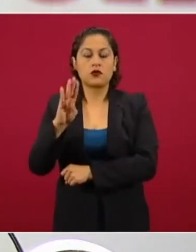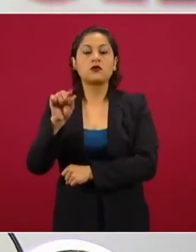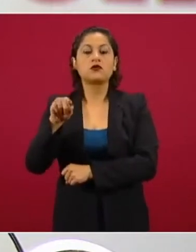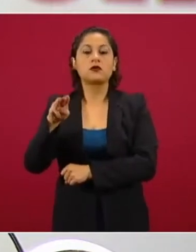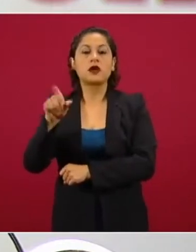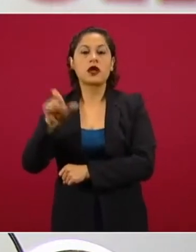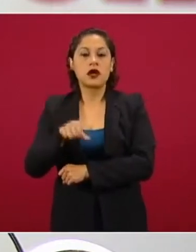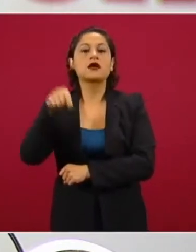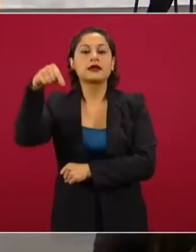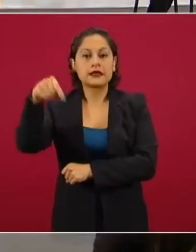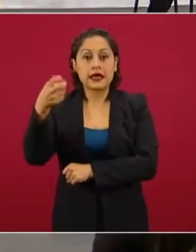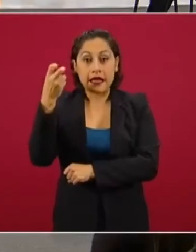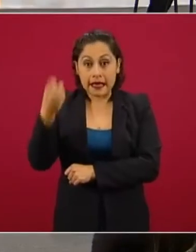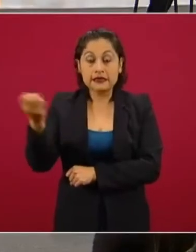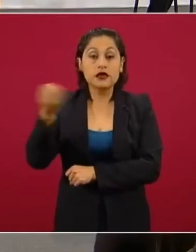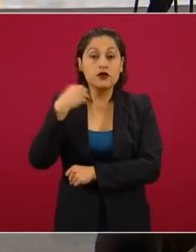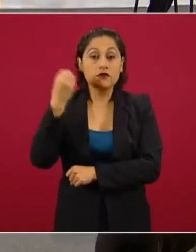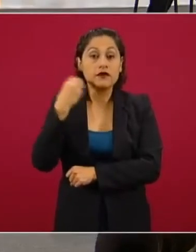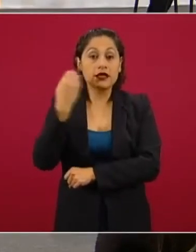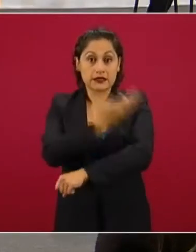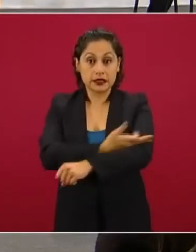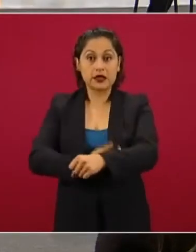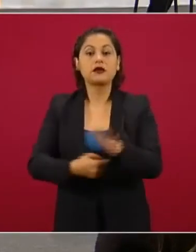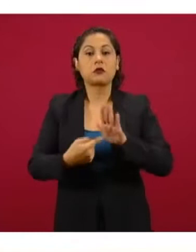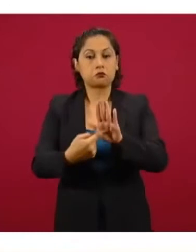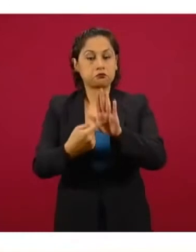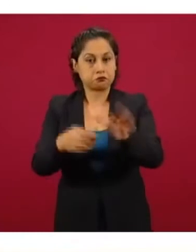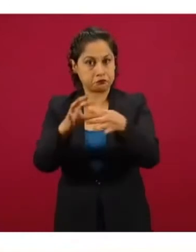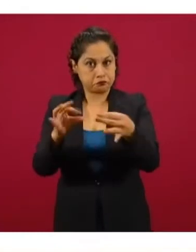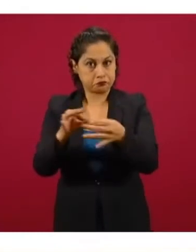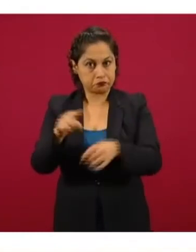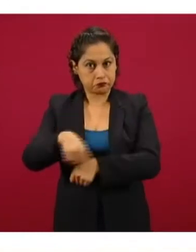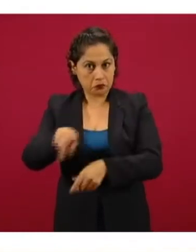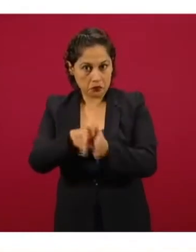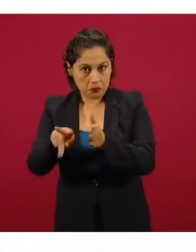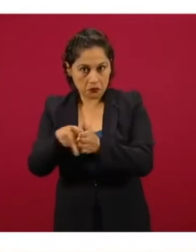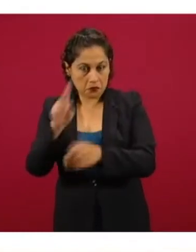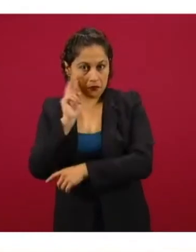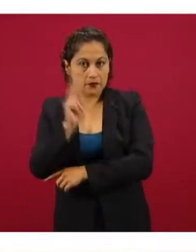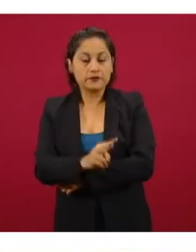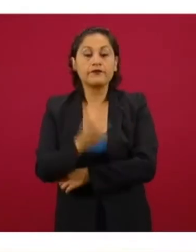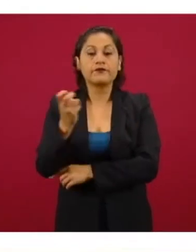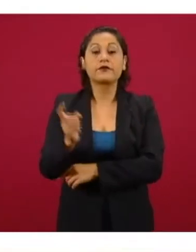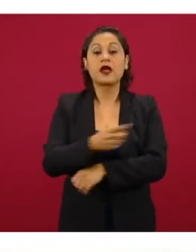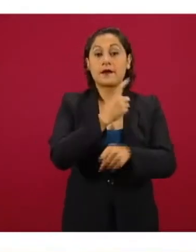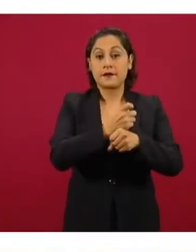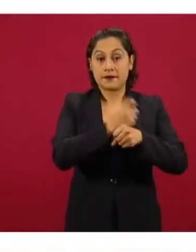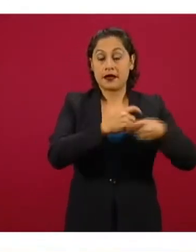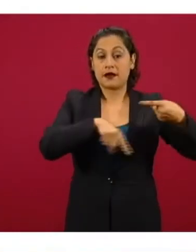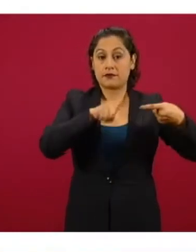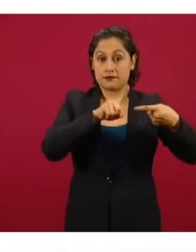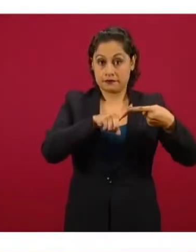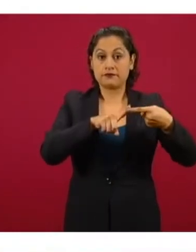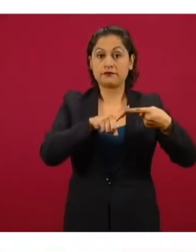de prensa vespertinas y son las que se muestran del lado izquierdo de la diapositiva. La primera es la estrategia de